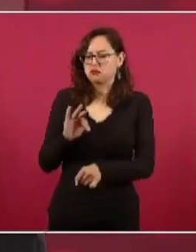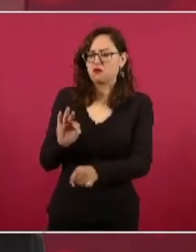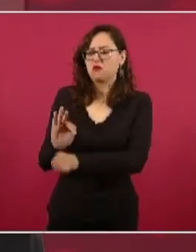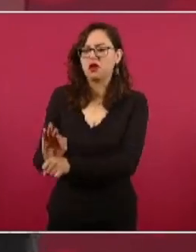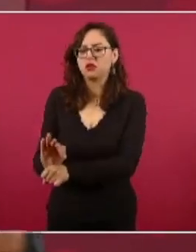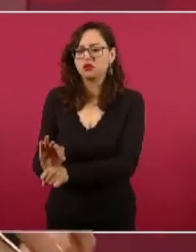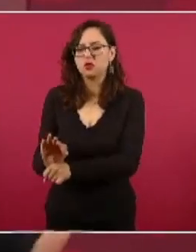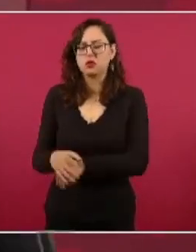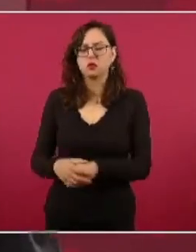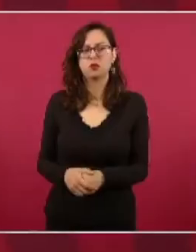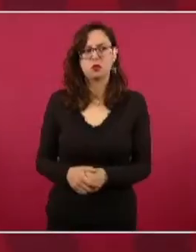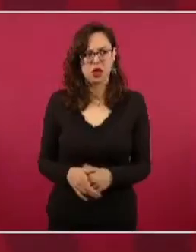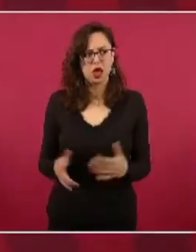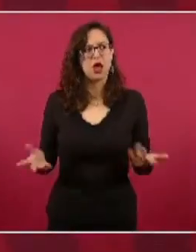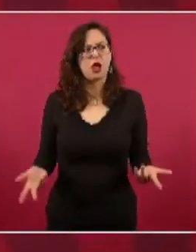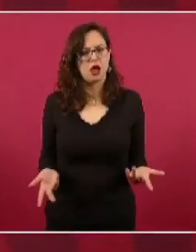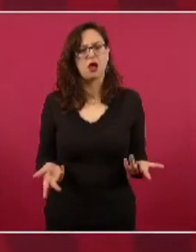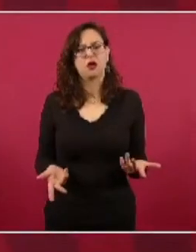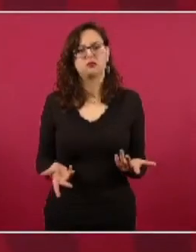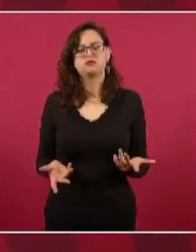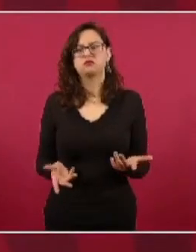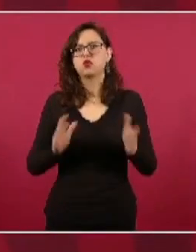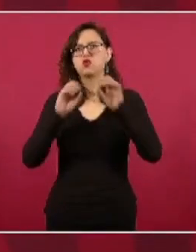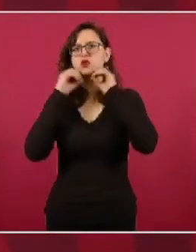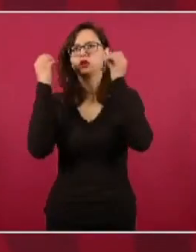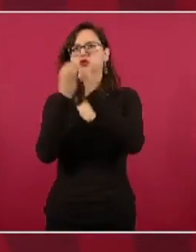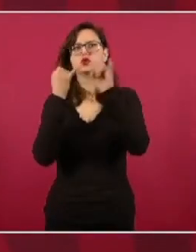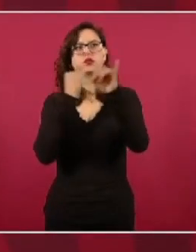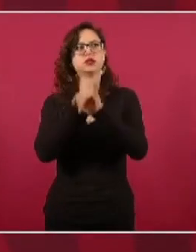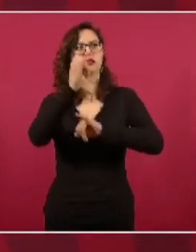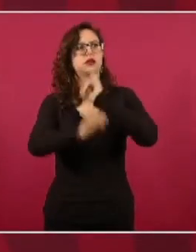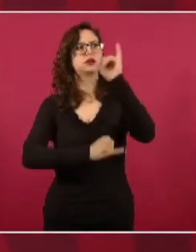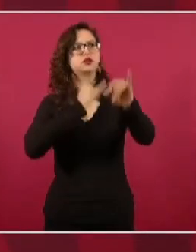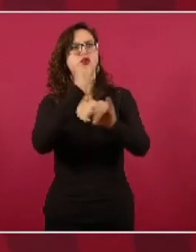hasta apoyo de organizaciones internacionales